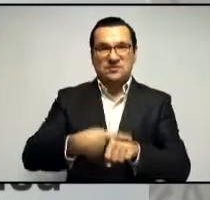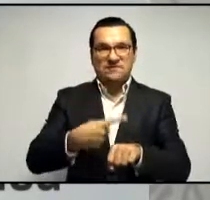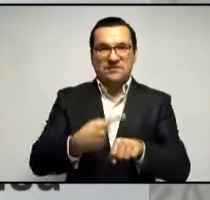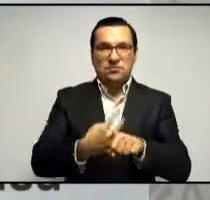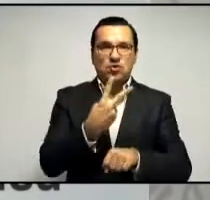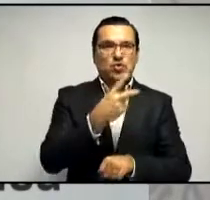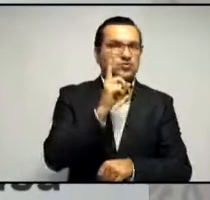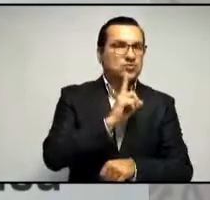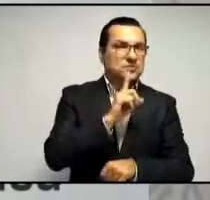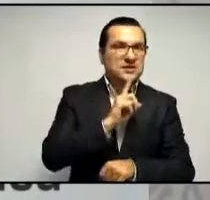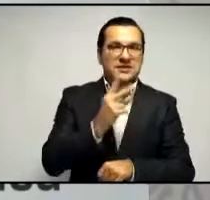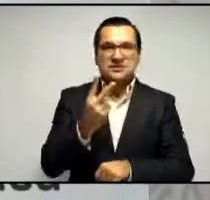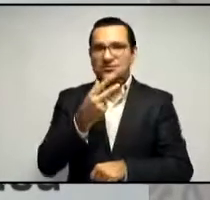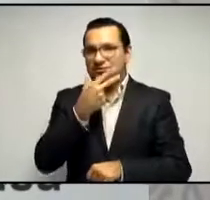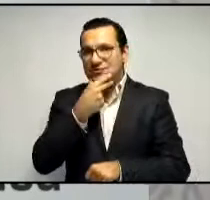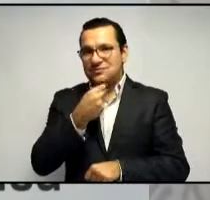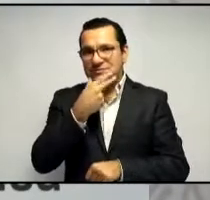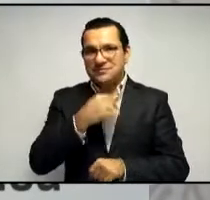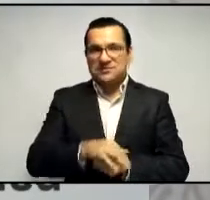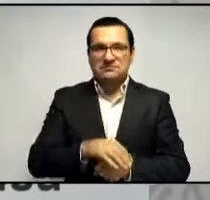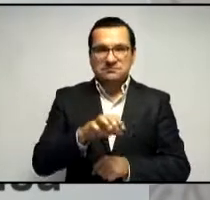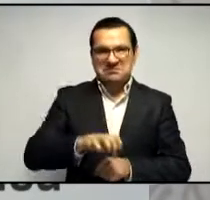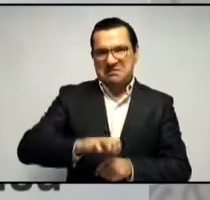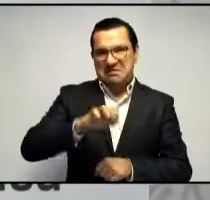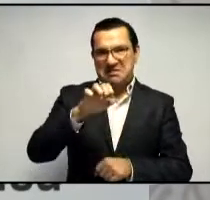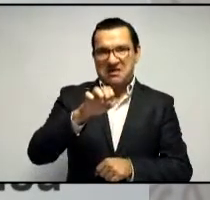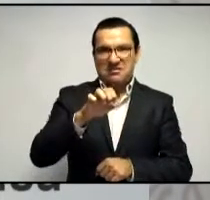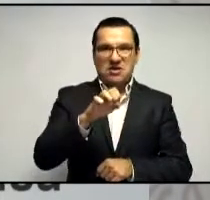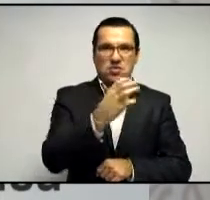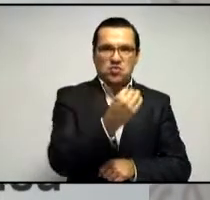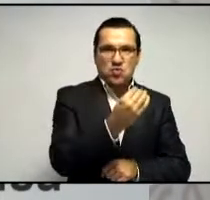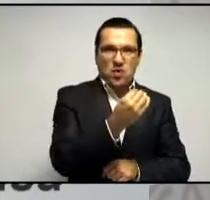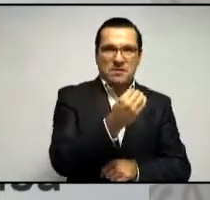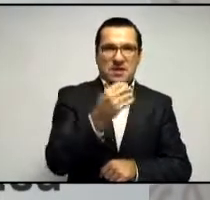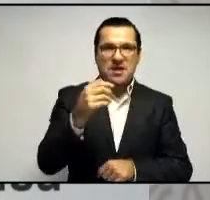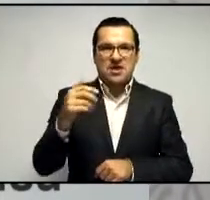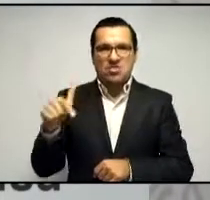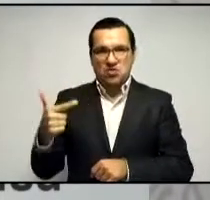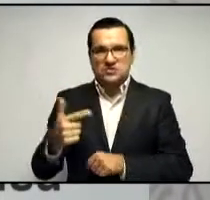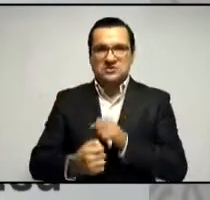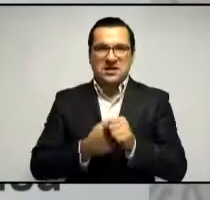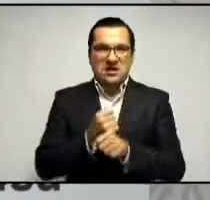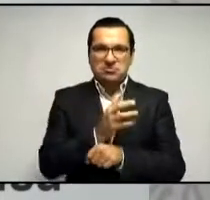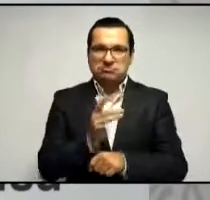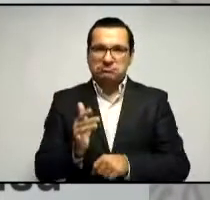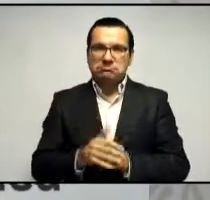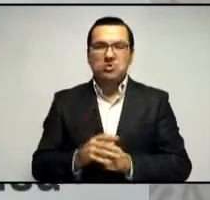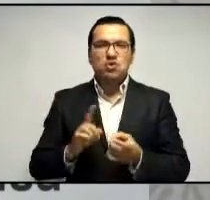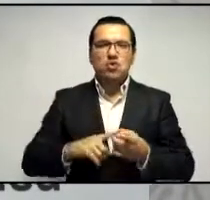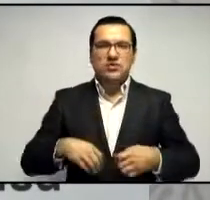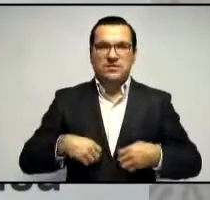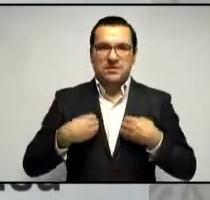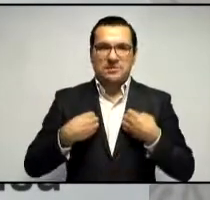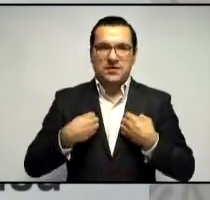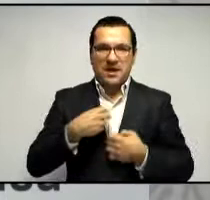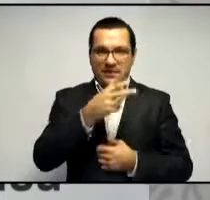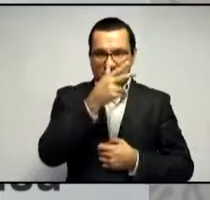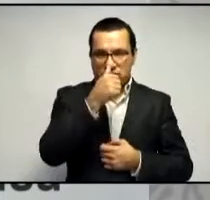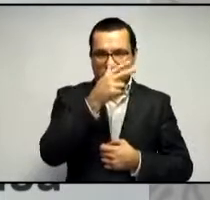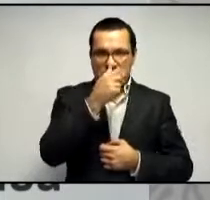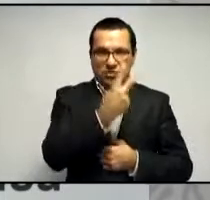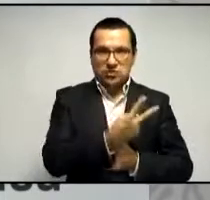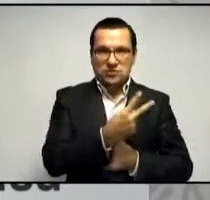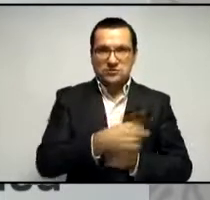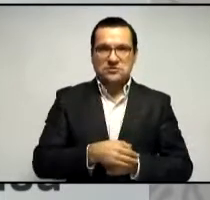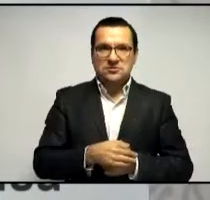niñas y un niño cuyas edades oscilan entre 9 y 12 años residentes de hermosillo